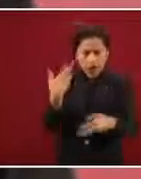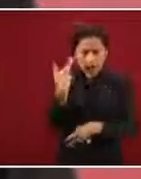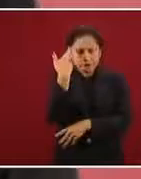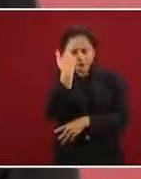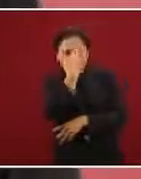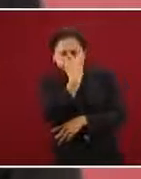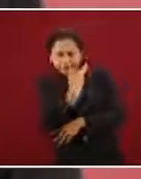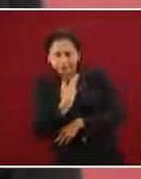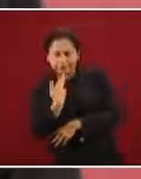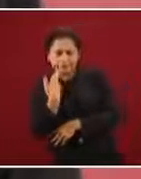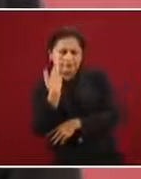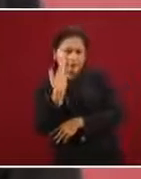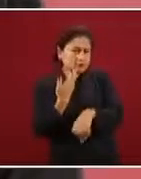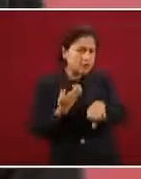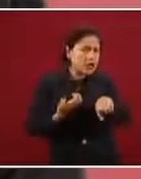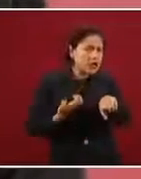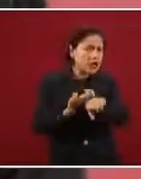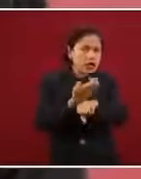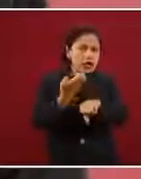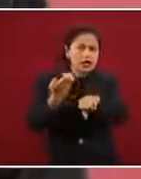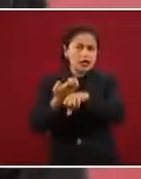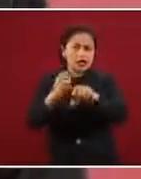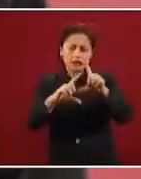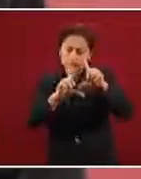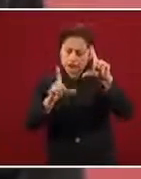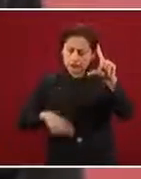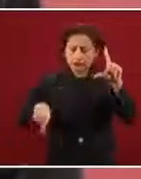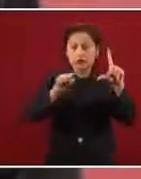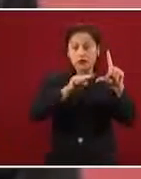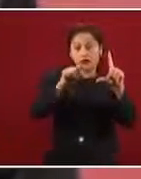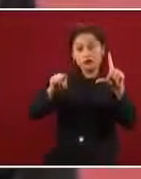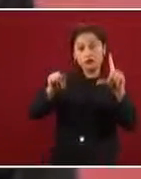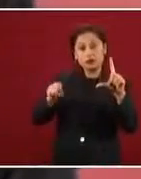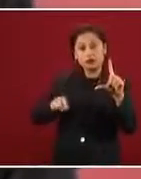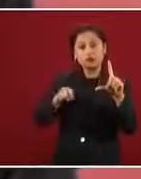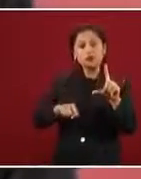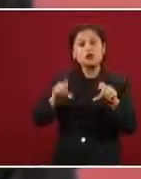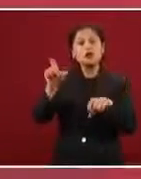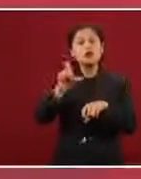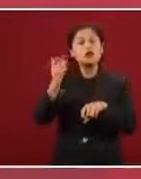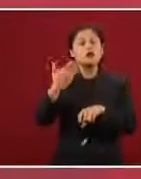de los estados en donde avanzó más la privatización educativa